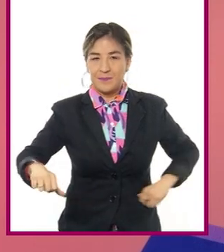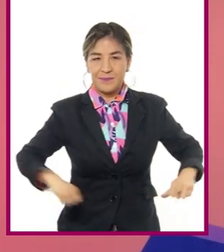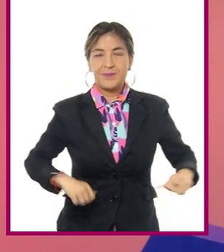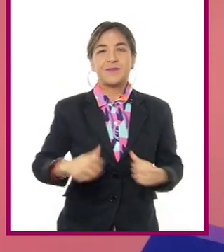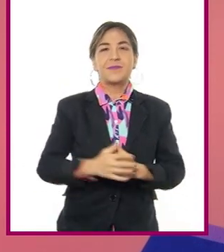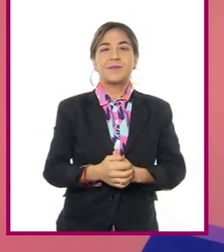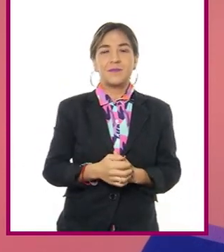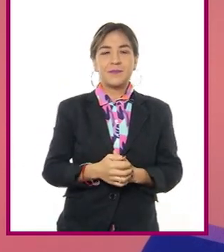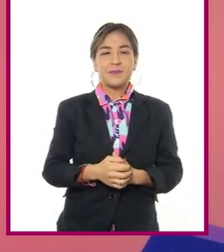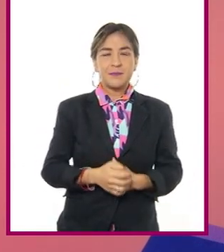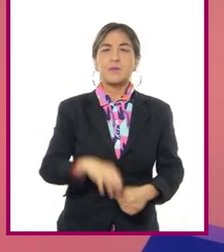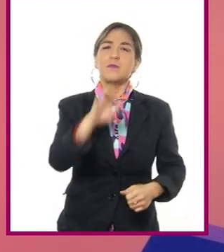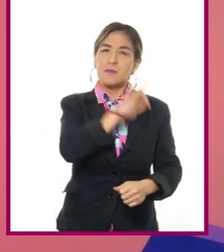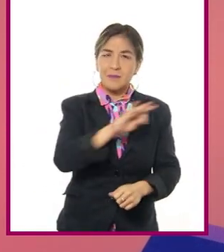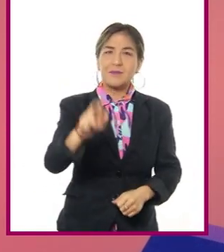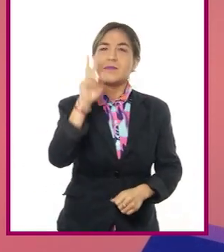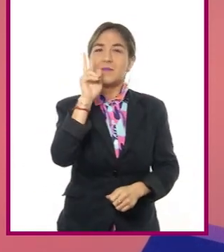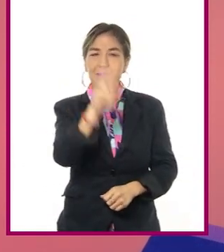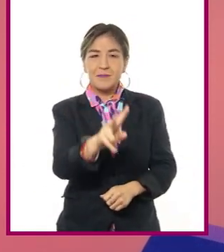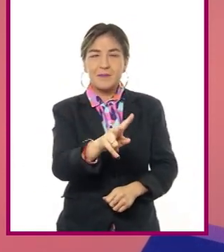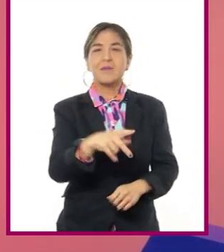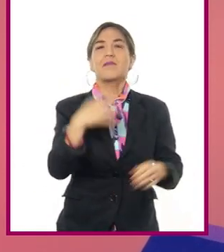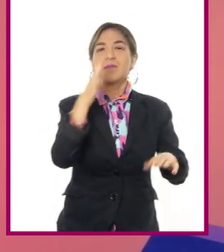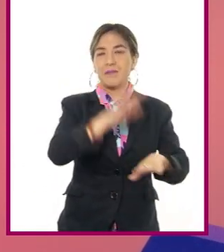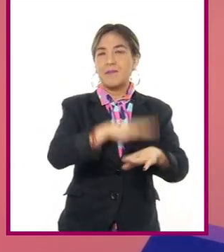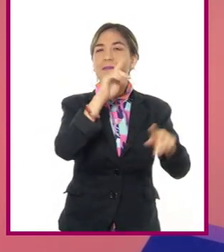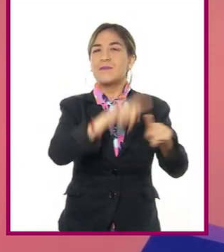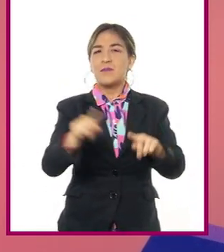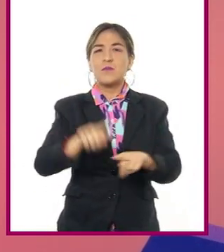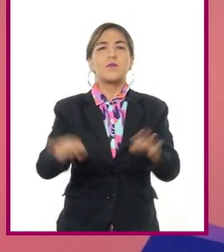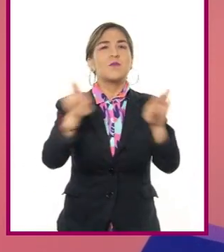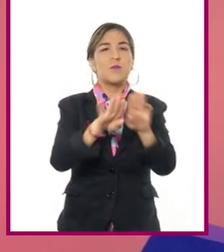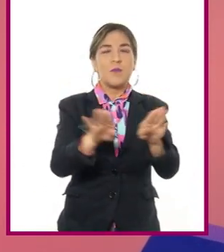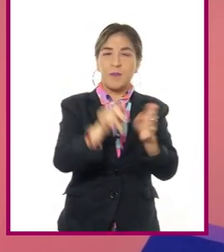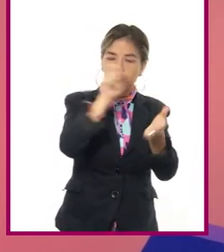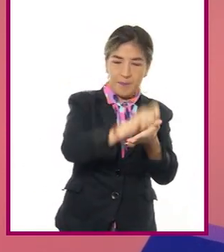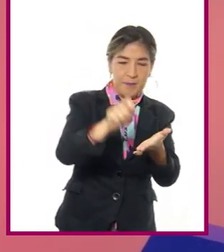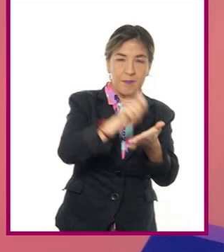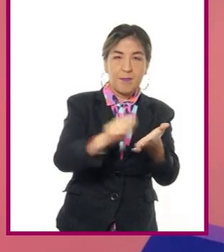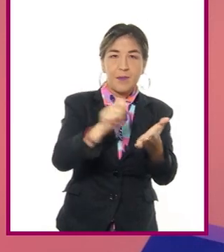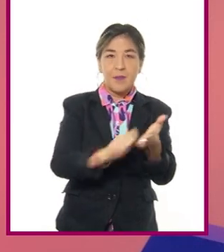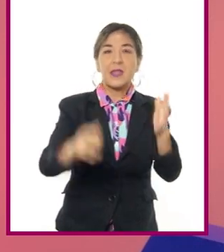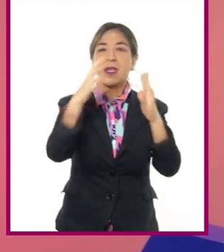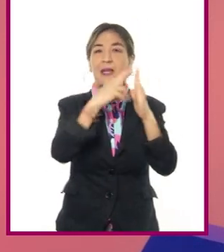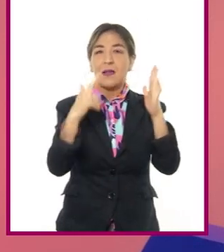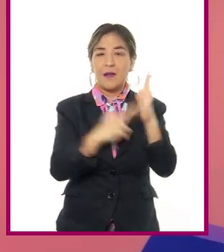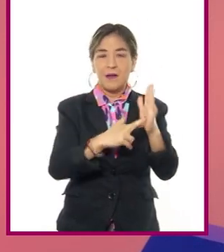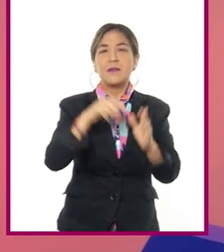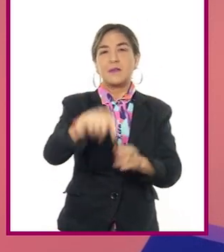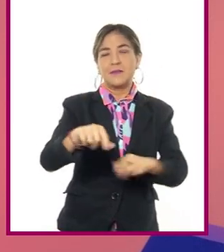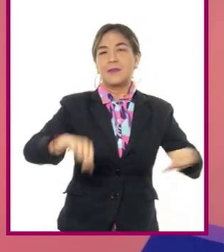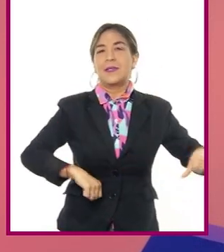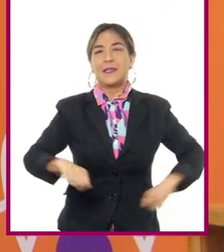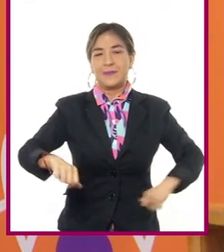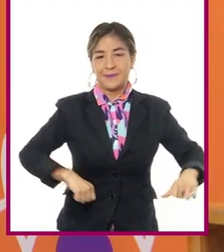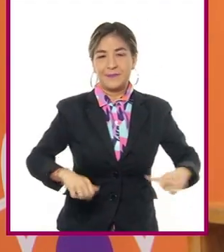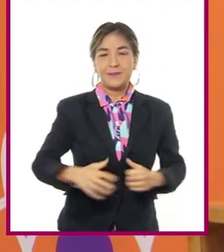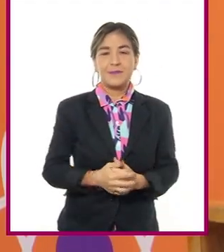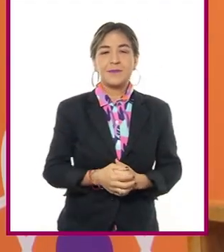Así, podremos saber más acerca de cómo se estructuran los reglamentos de actividades